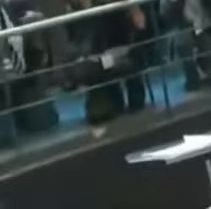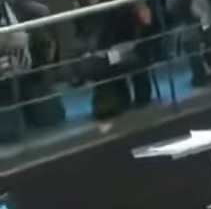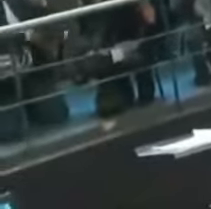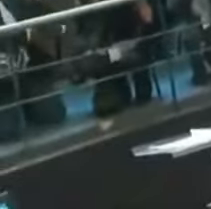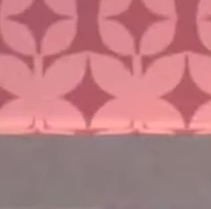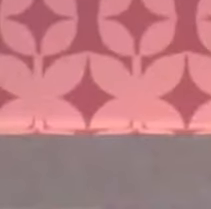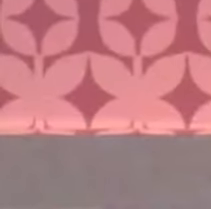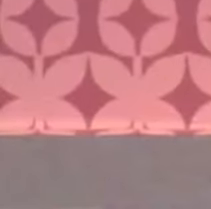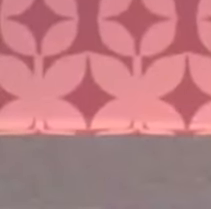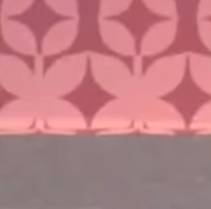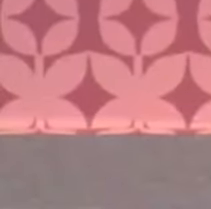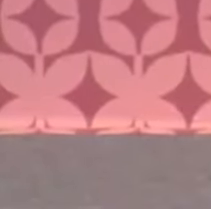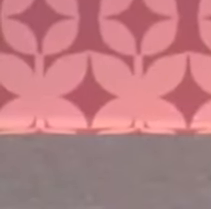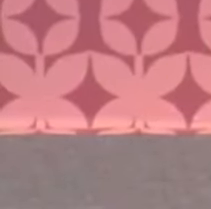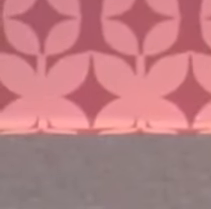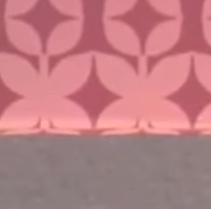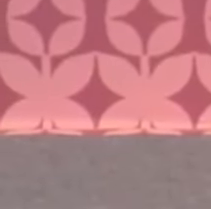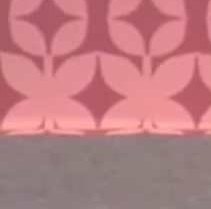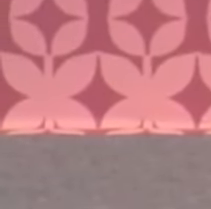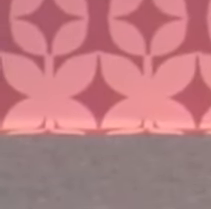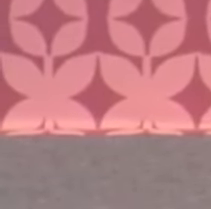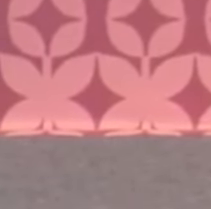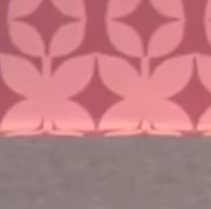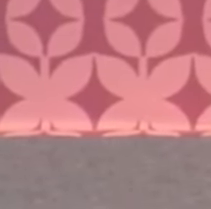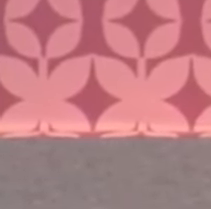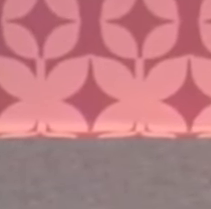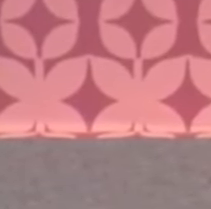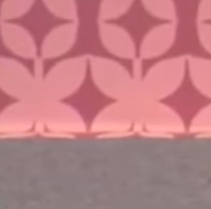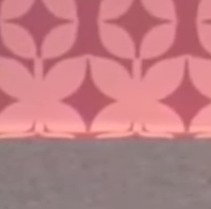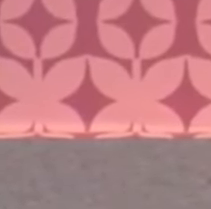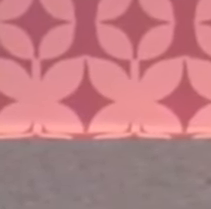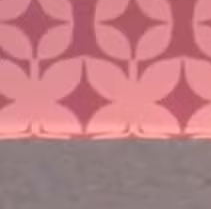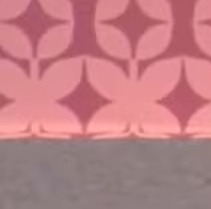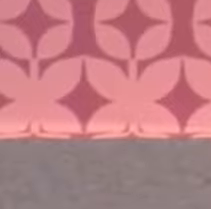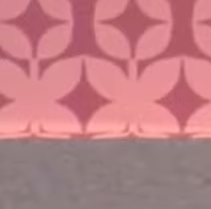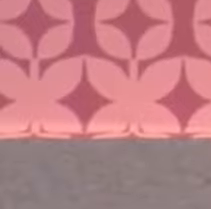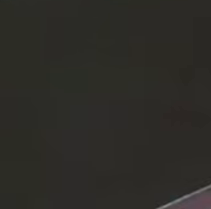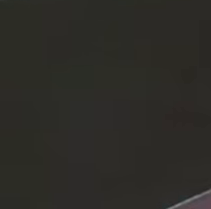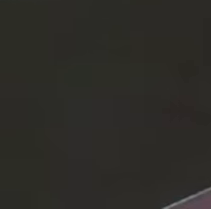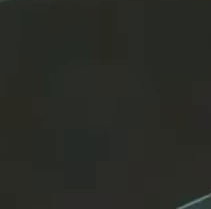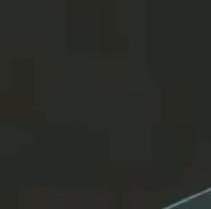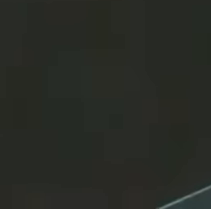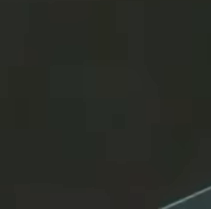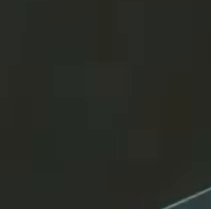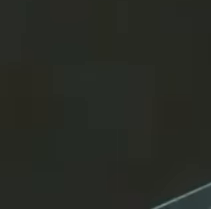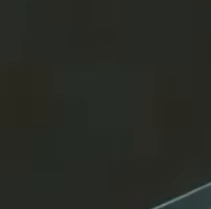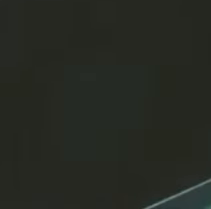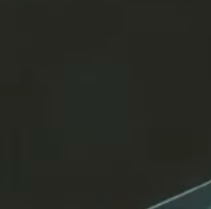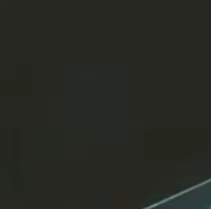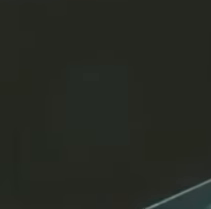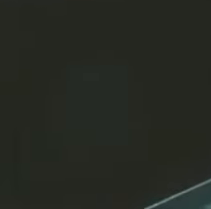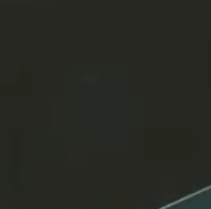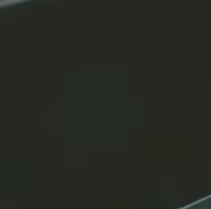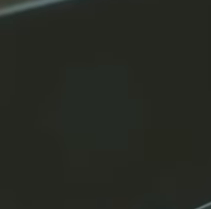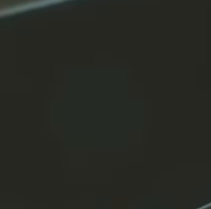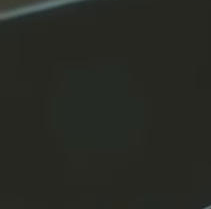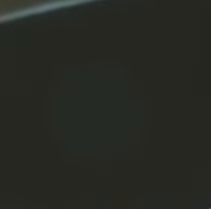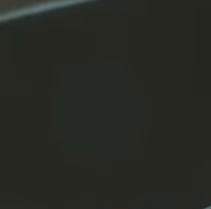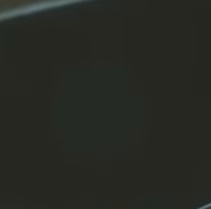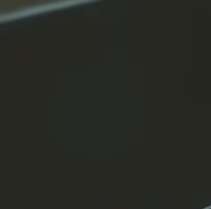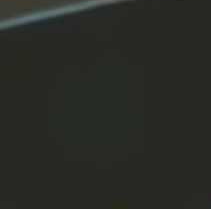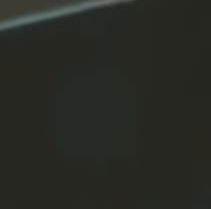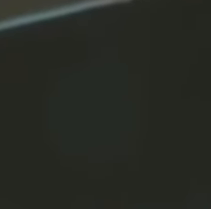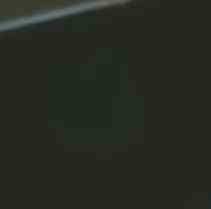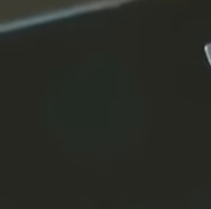Y a su equipo, digo equipo, porque aquí es una orquesta, es un equipo. Y ahorita que lo veía, fíjate que